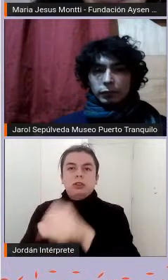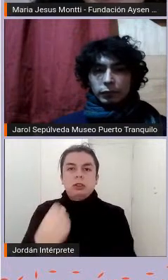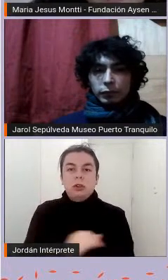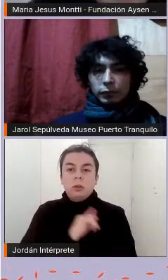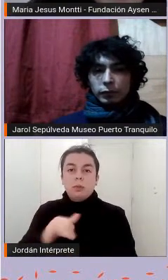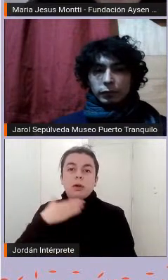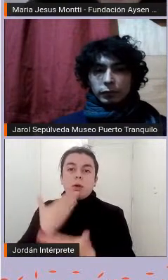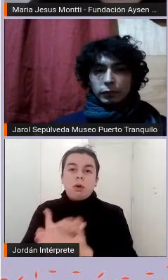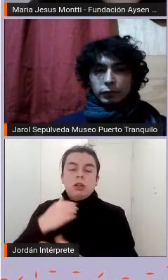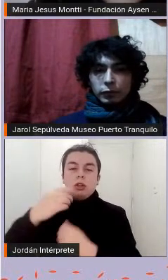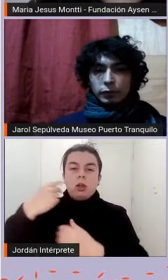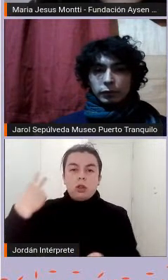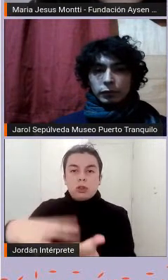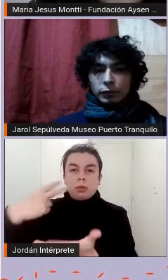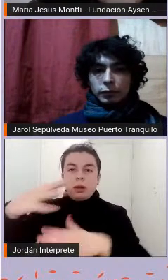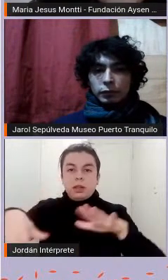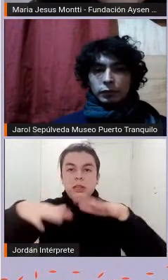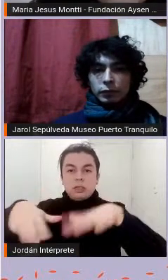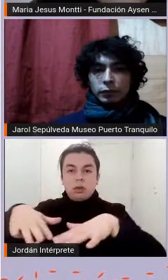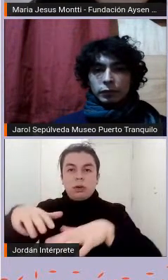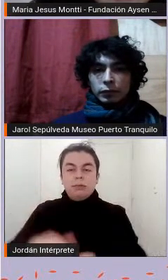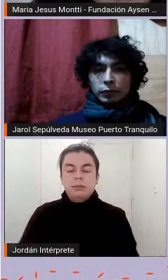2019,